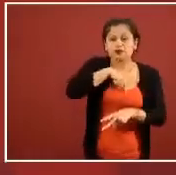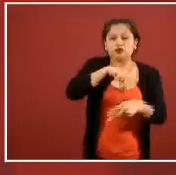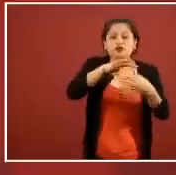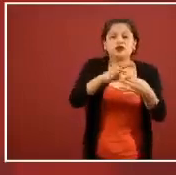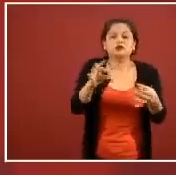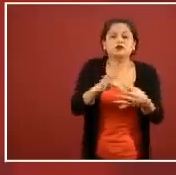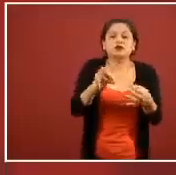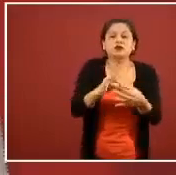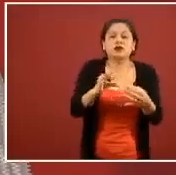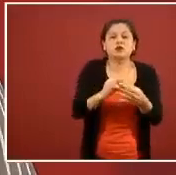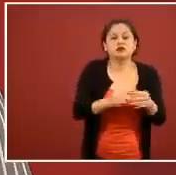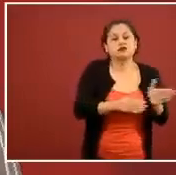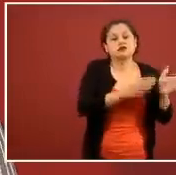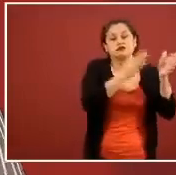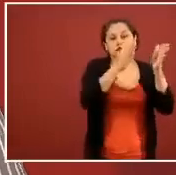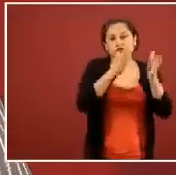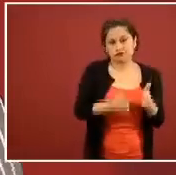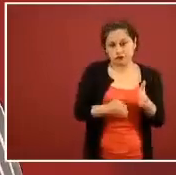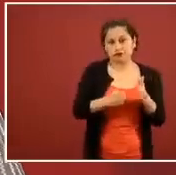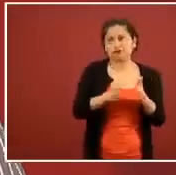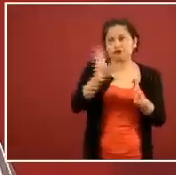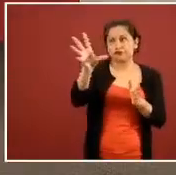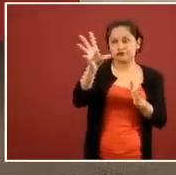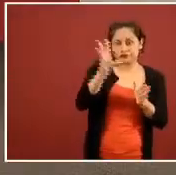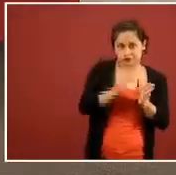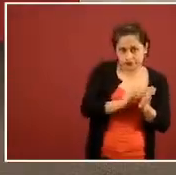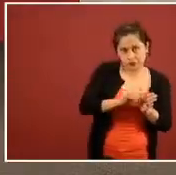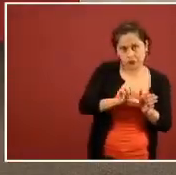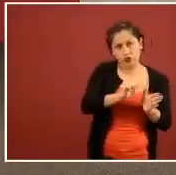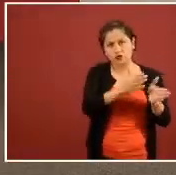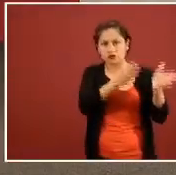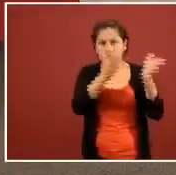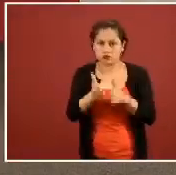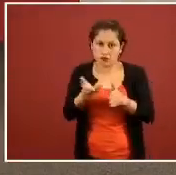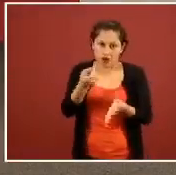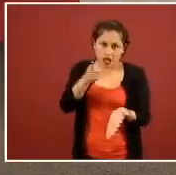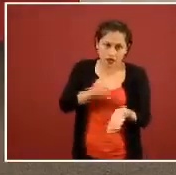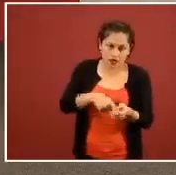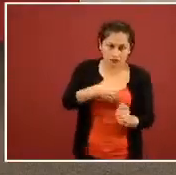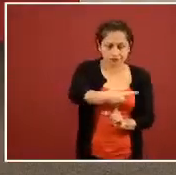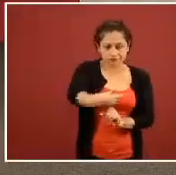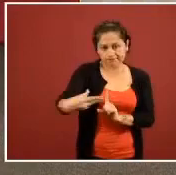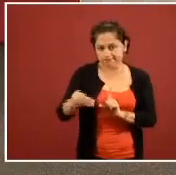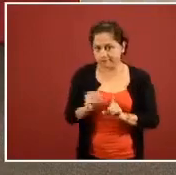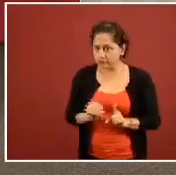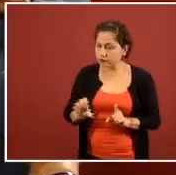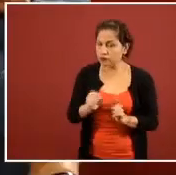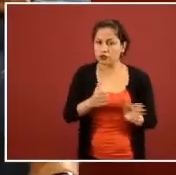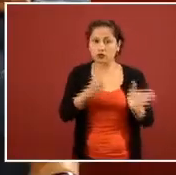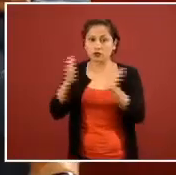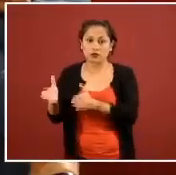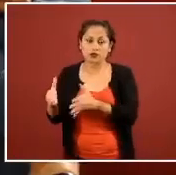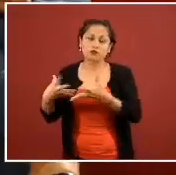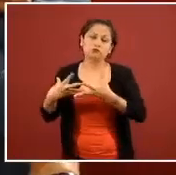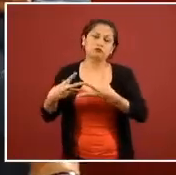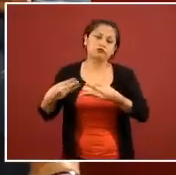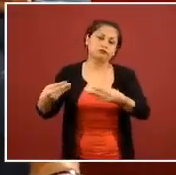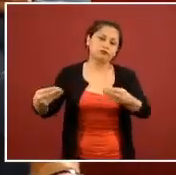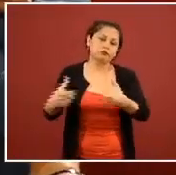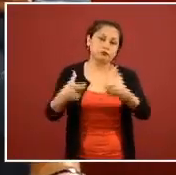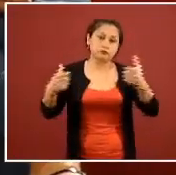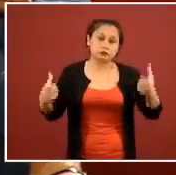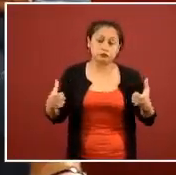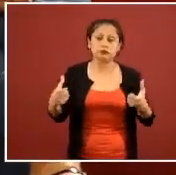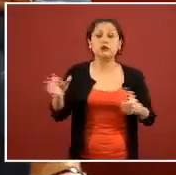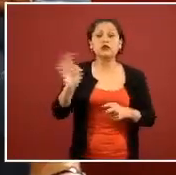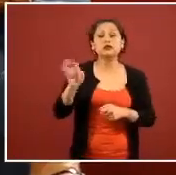fundamentales: el 1, la importación viral; el 2, la transmisión comunitaria; y el 3, la propagación epidémica. En su momento vendrán